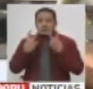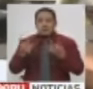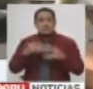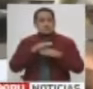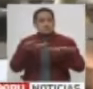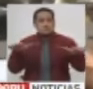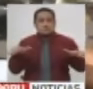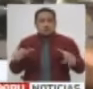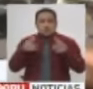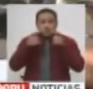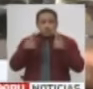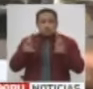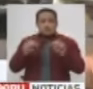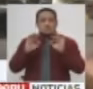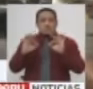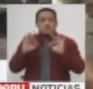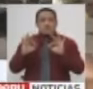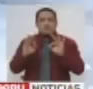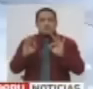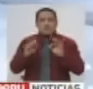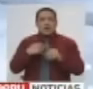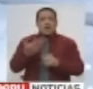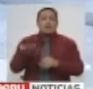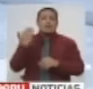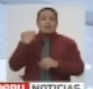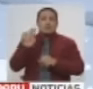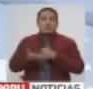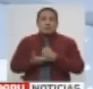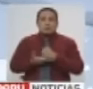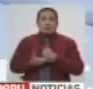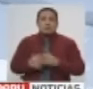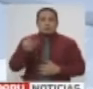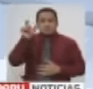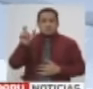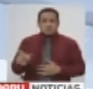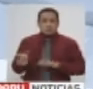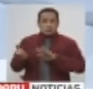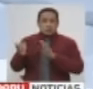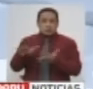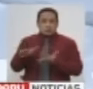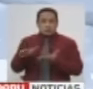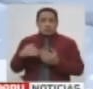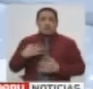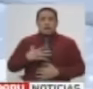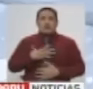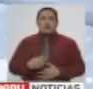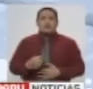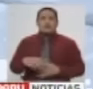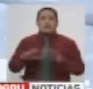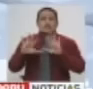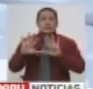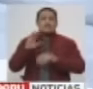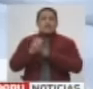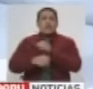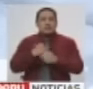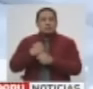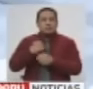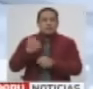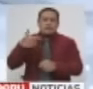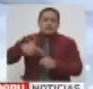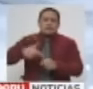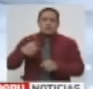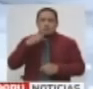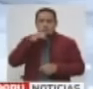de seguridad siguen siendo las mismas con las que se aprobó. La víctima fallecida en el lugar tenía 10 años trabajando en el grifo y